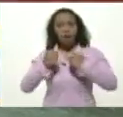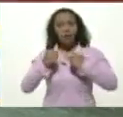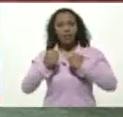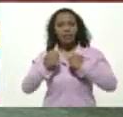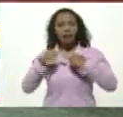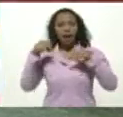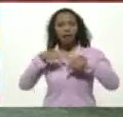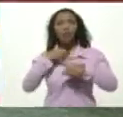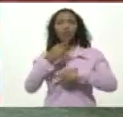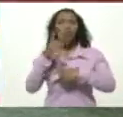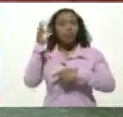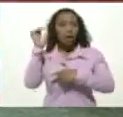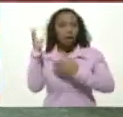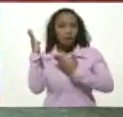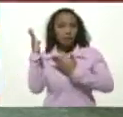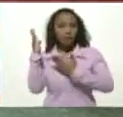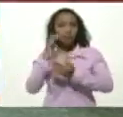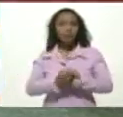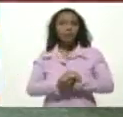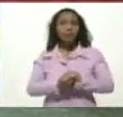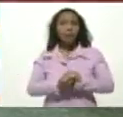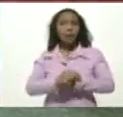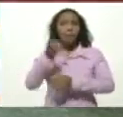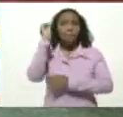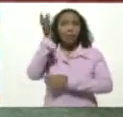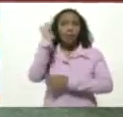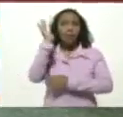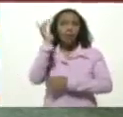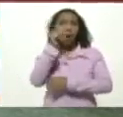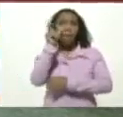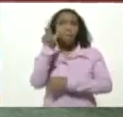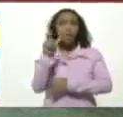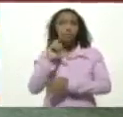vocera, Keila Ramírez, y el parlamentario